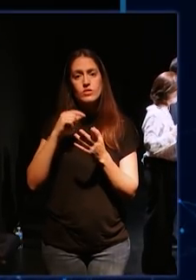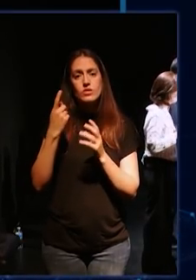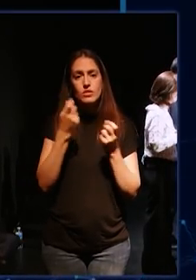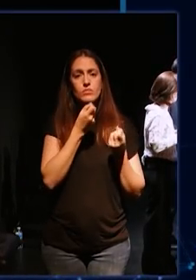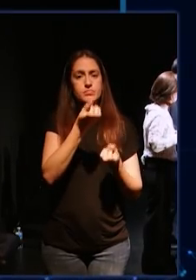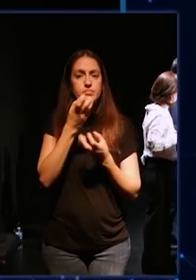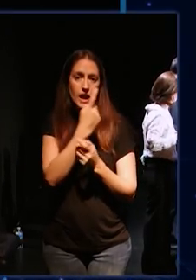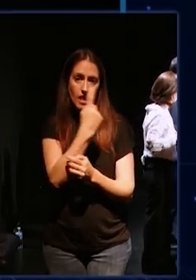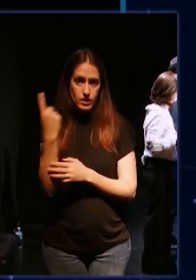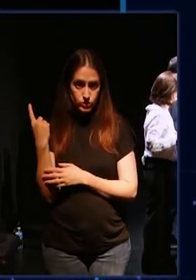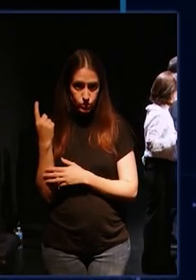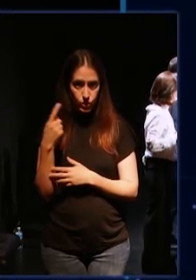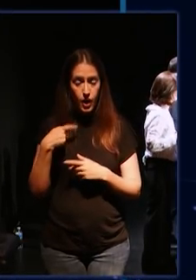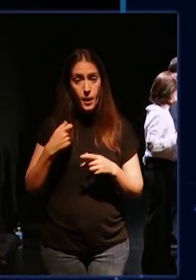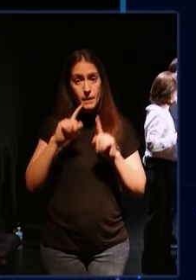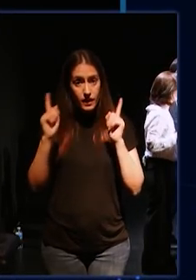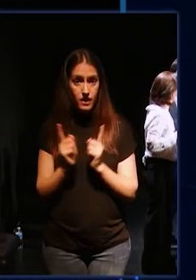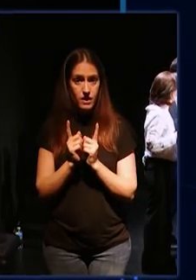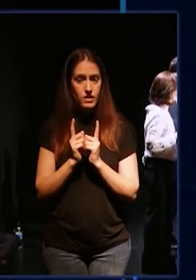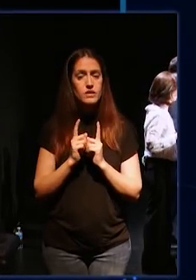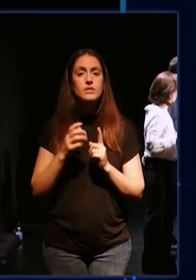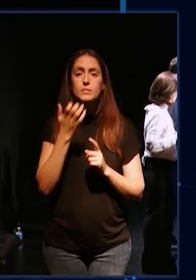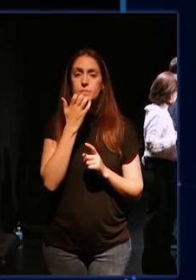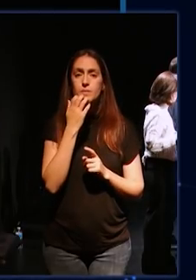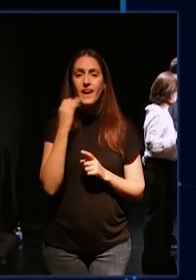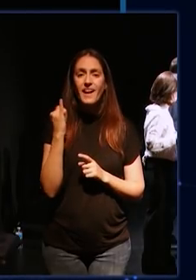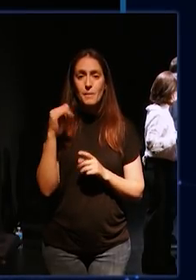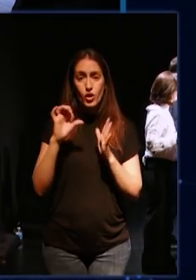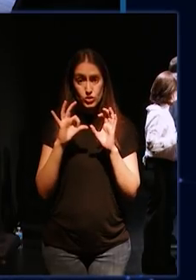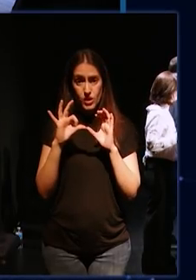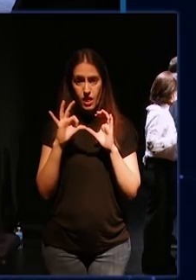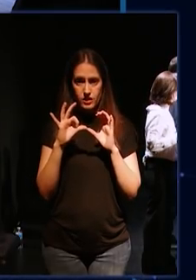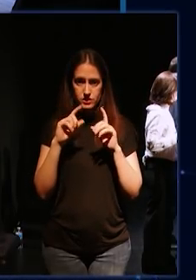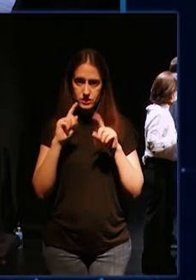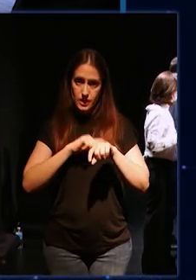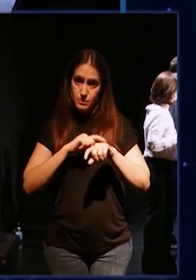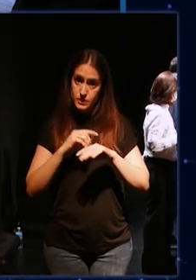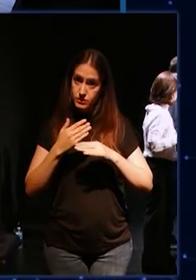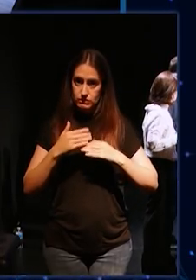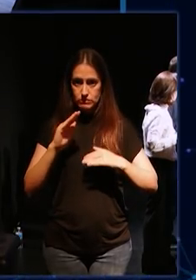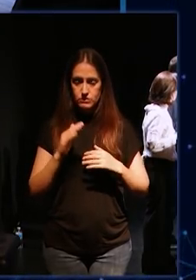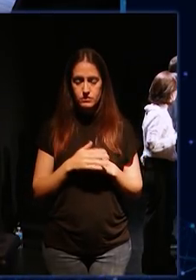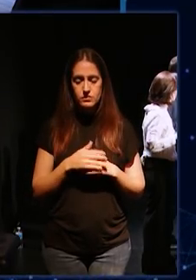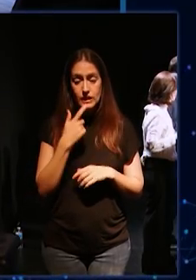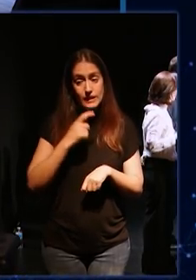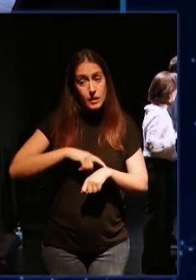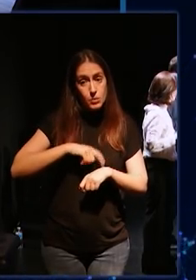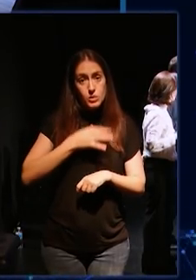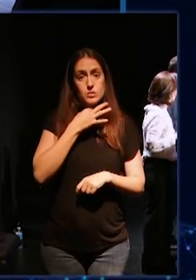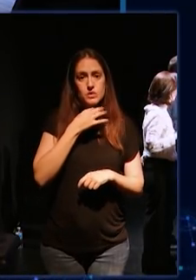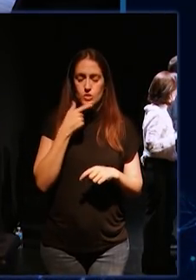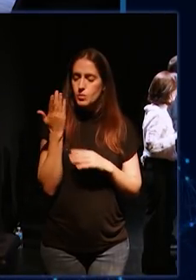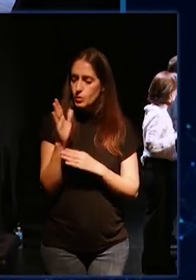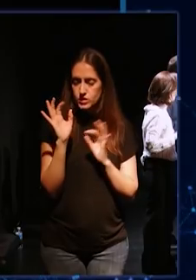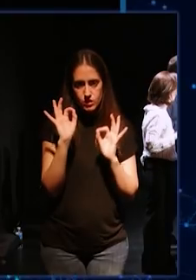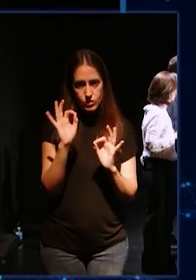molt breument, perquè va una mica passat de temps, l'Enrique Gimeno de Ciutadans. Como tengo poco tiempo, diré propuestas muy